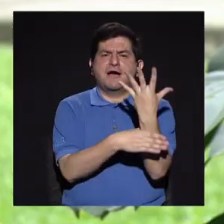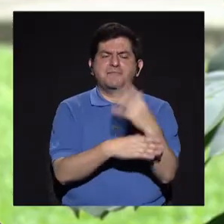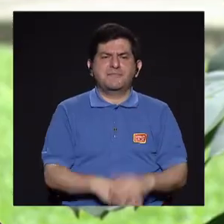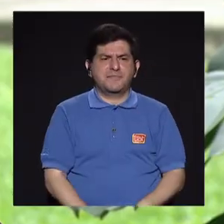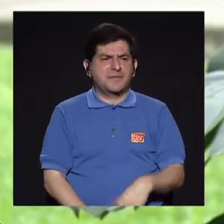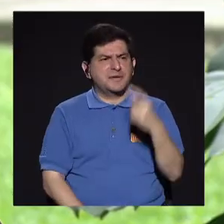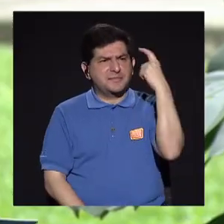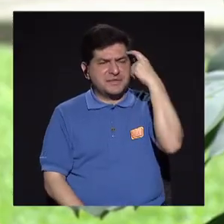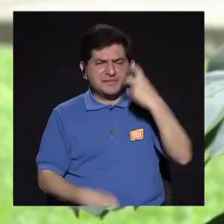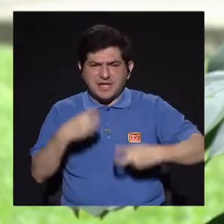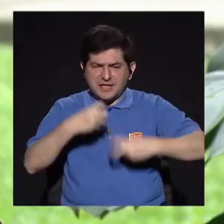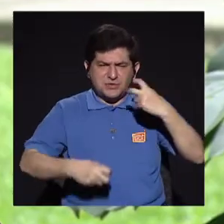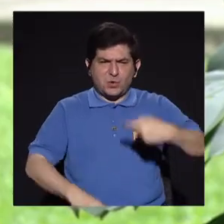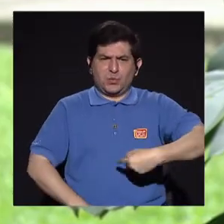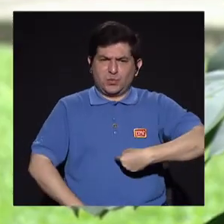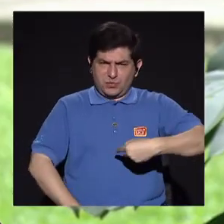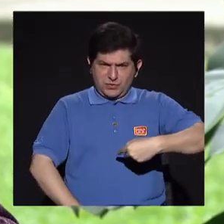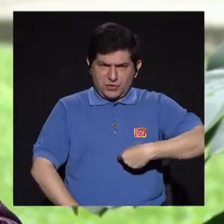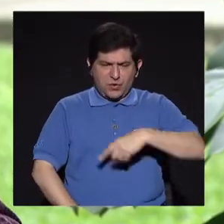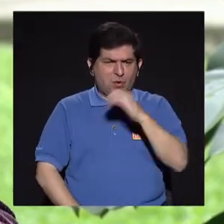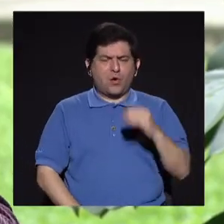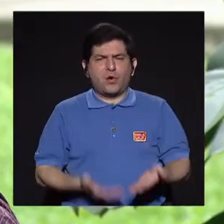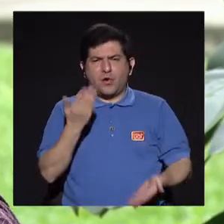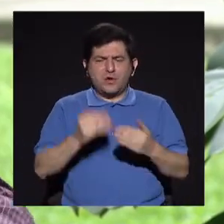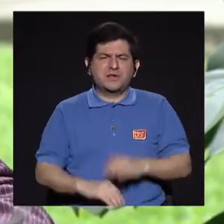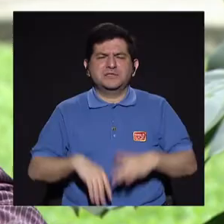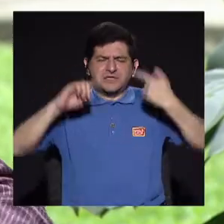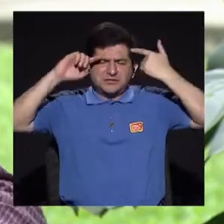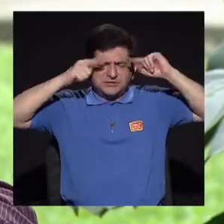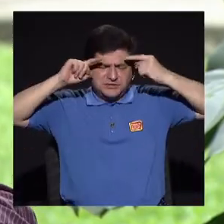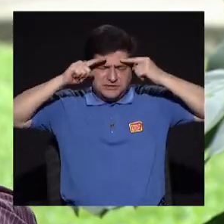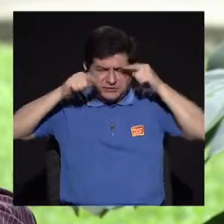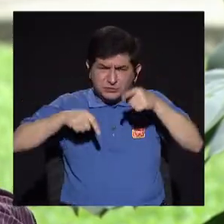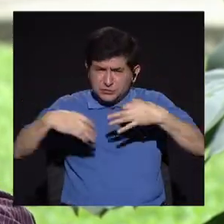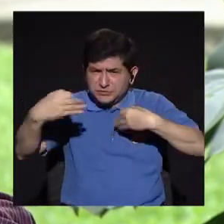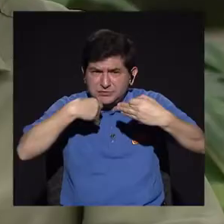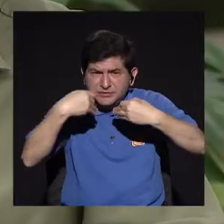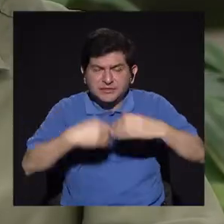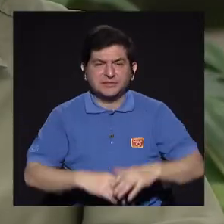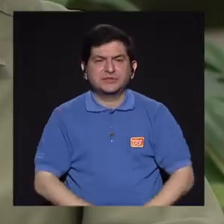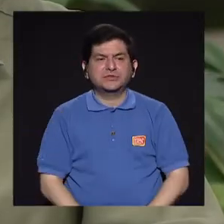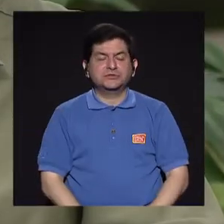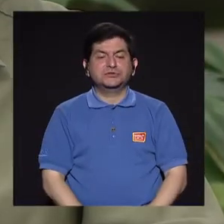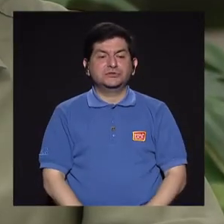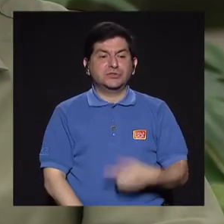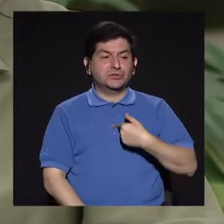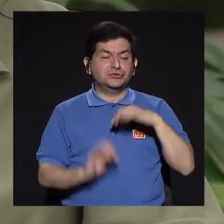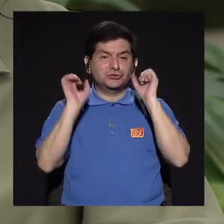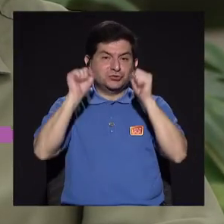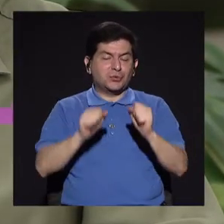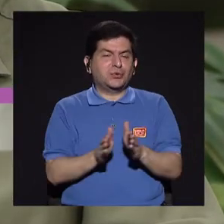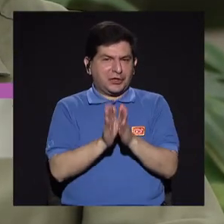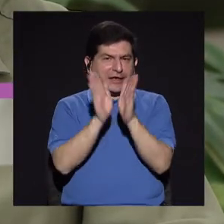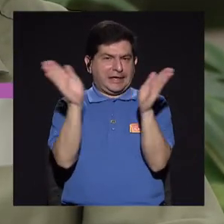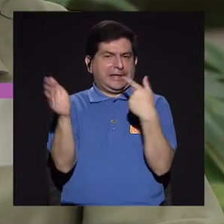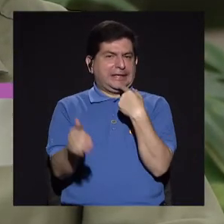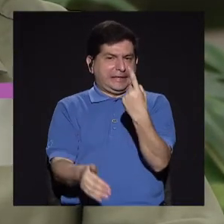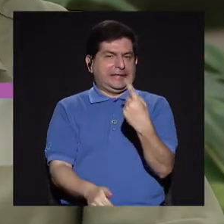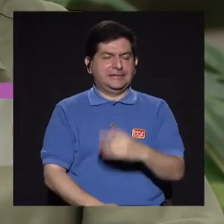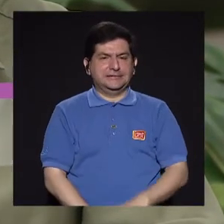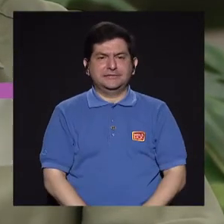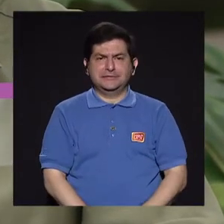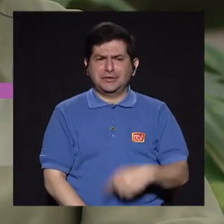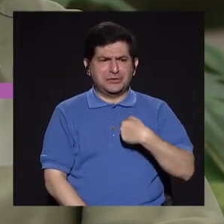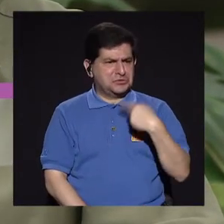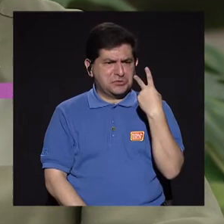hablando de trastornos digestivos, trastornos migrañosos, no sé, que nos amplíen ese aspecto. Claro, yo te lo podría generalizar. Por